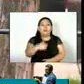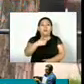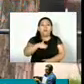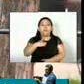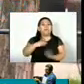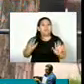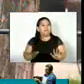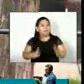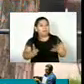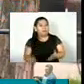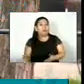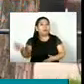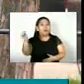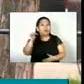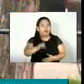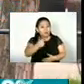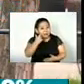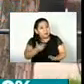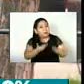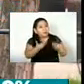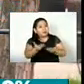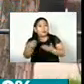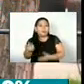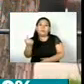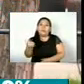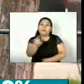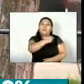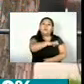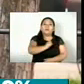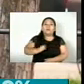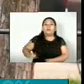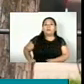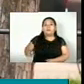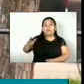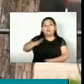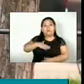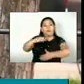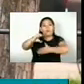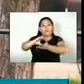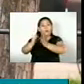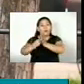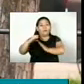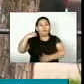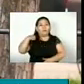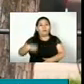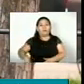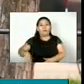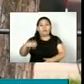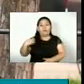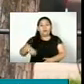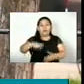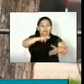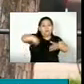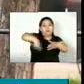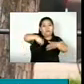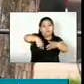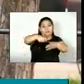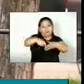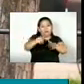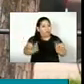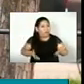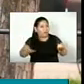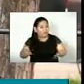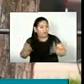demostrar y a brindar con los salvadoreños la cultura argentina de las parrilladas de como se